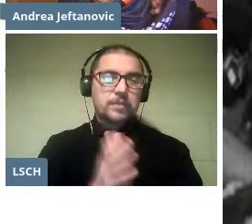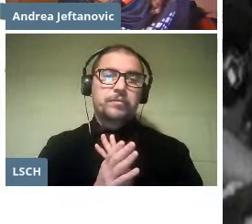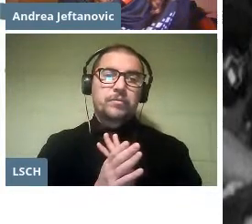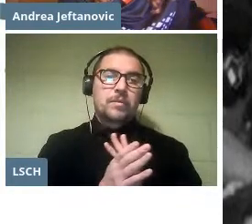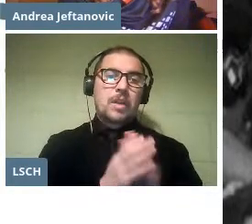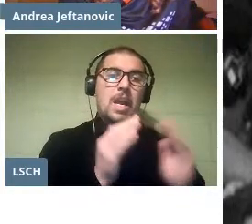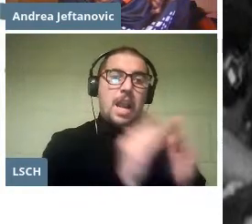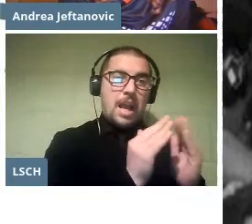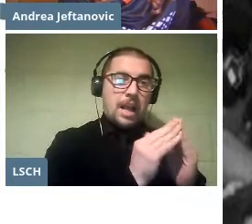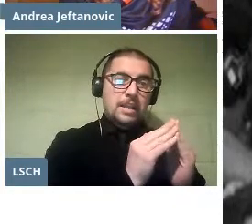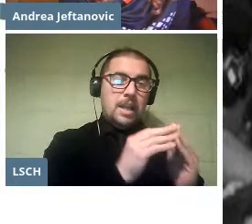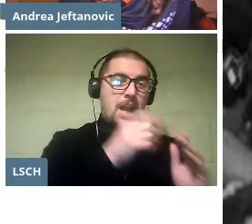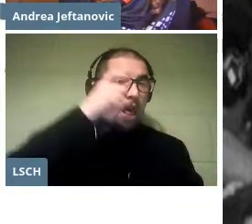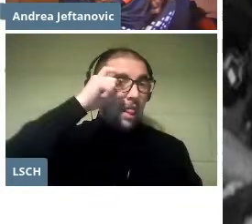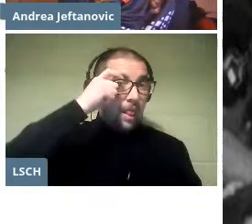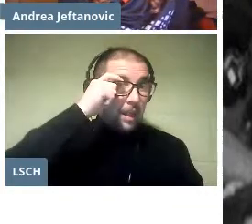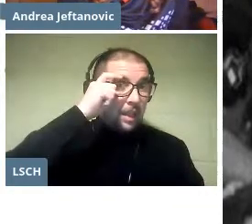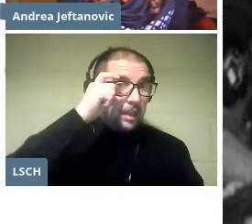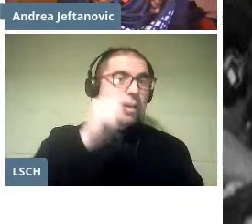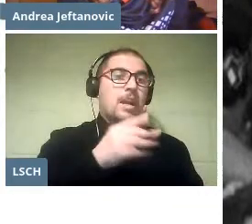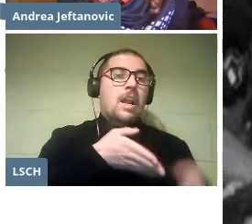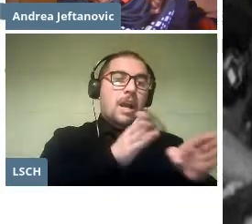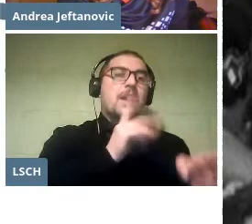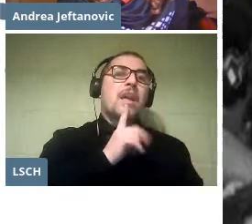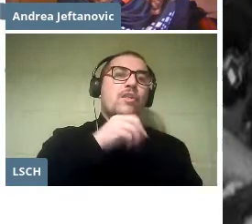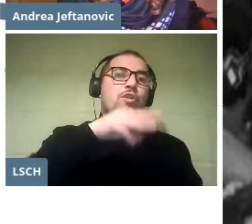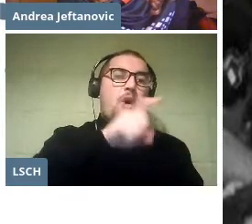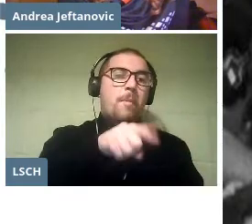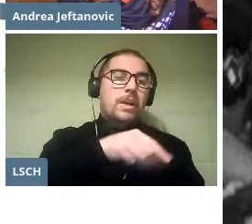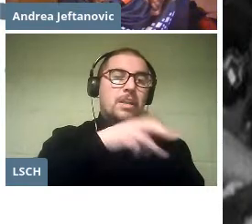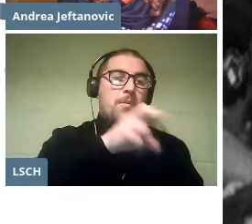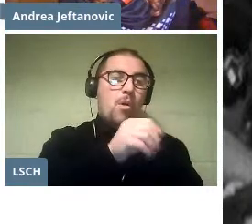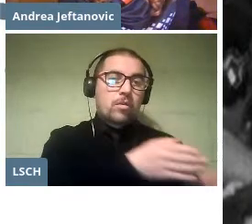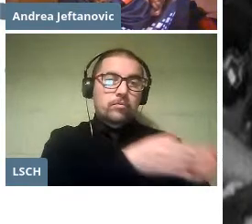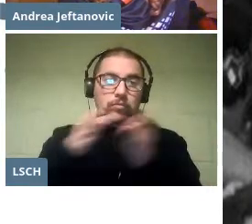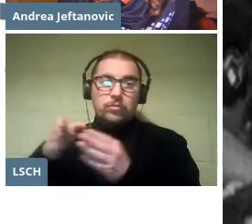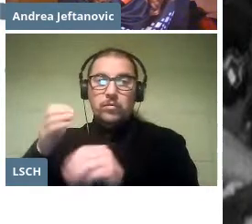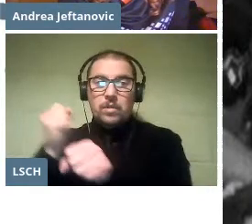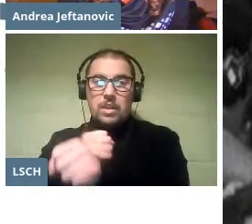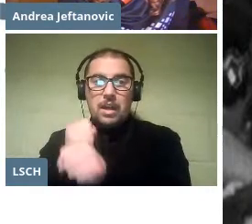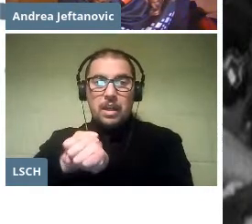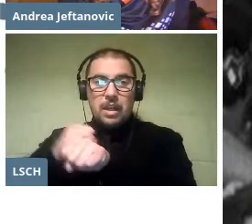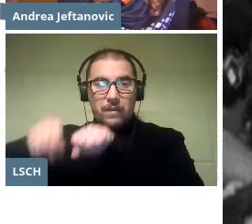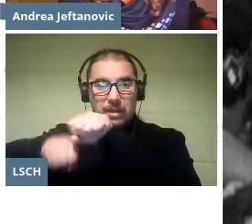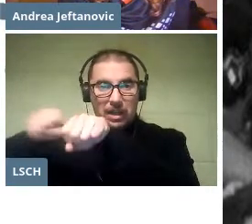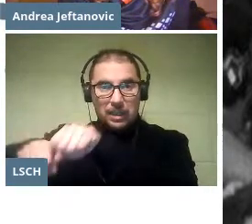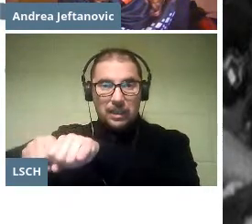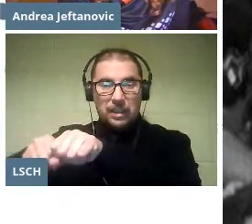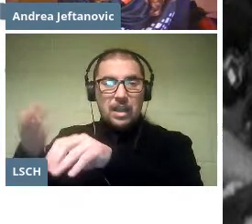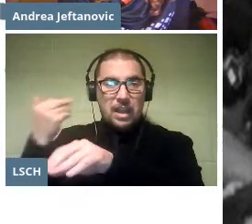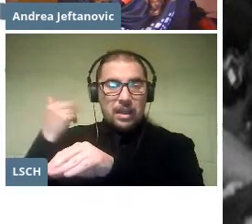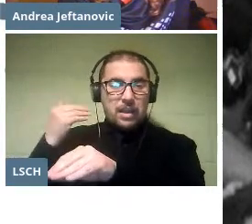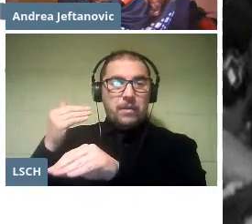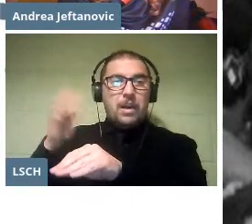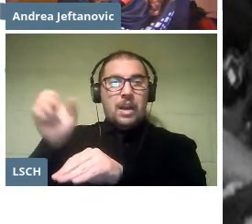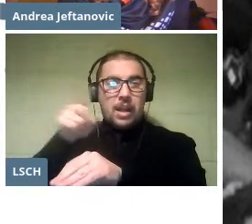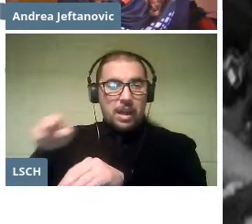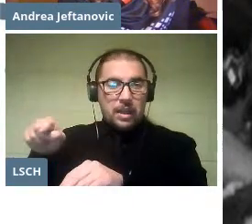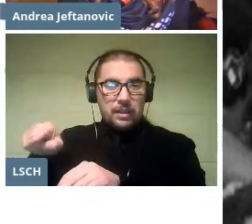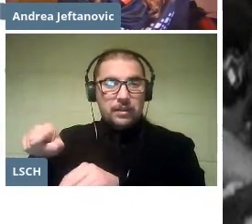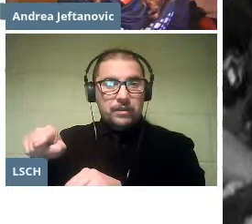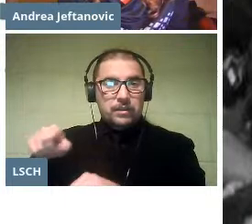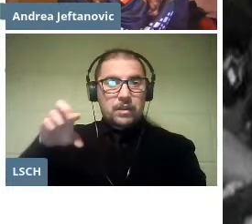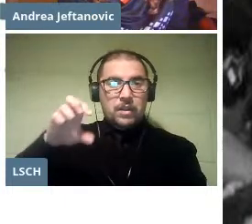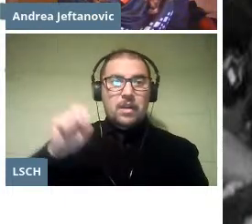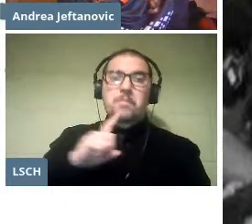de Allende, en Tomás Moro, y el taller de bicicletas del deportista y ex campeón de la Vuelta a Chile,